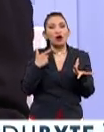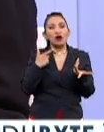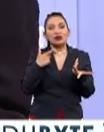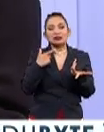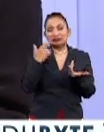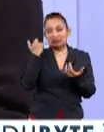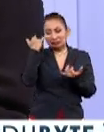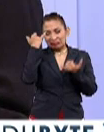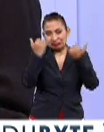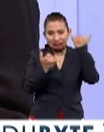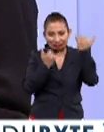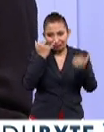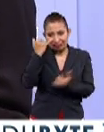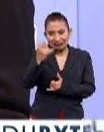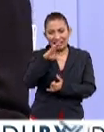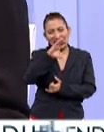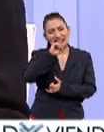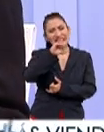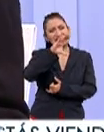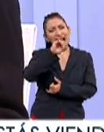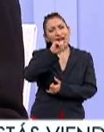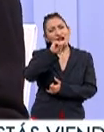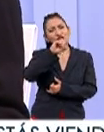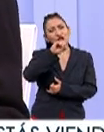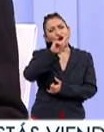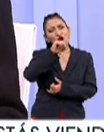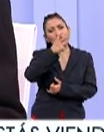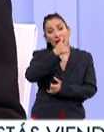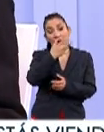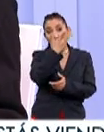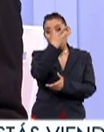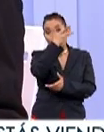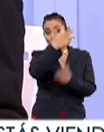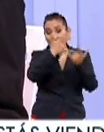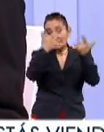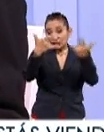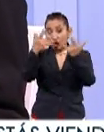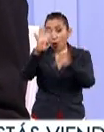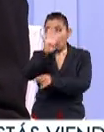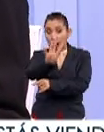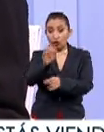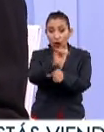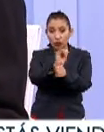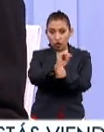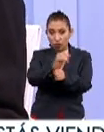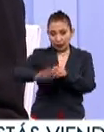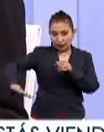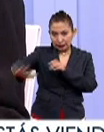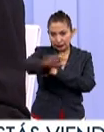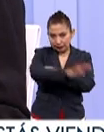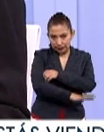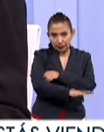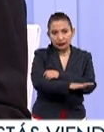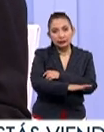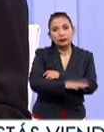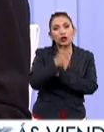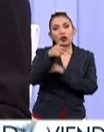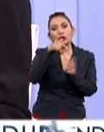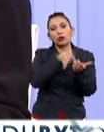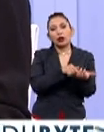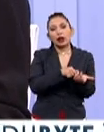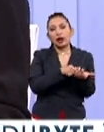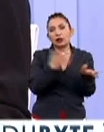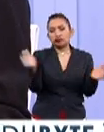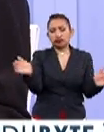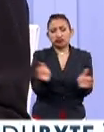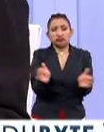escatológica, hasta, de muchas formas. Son 8 historias con 4 actores en escena en un lugar